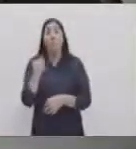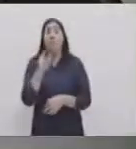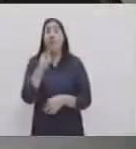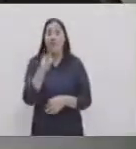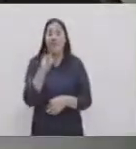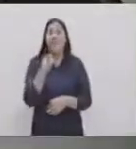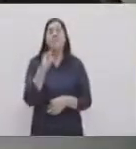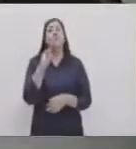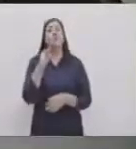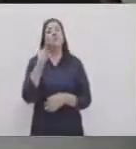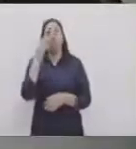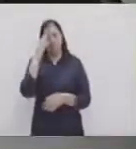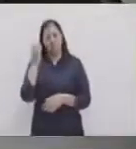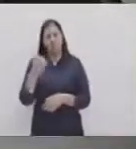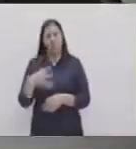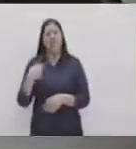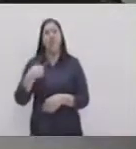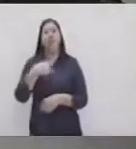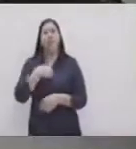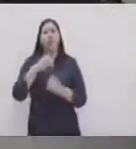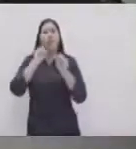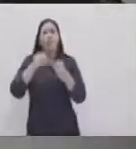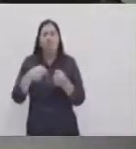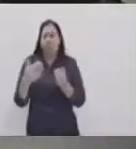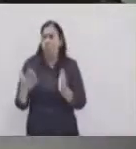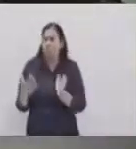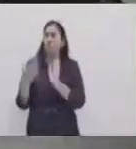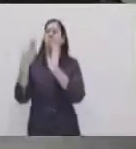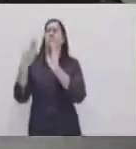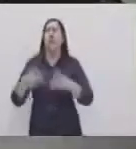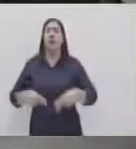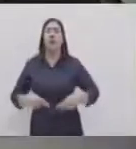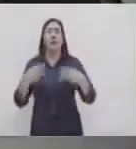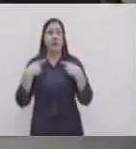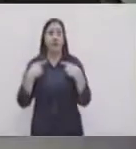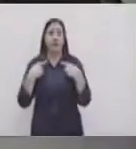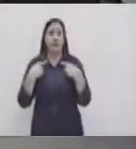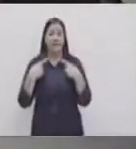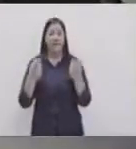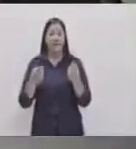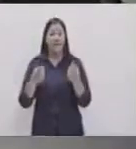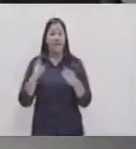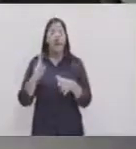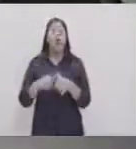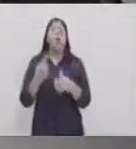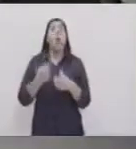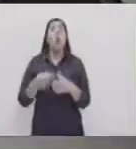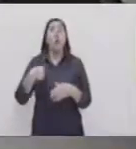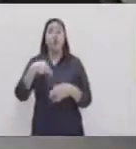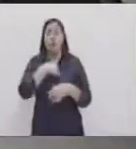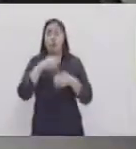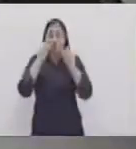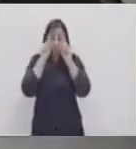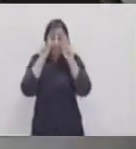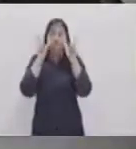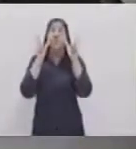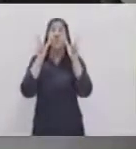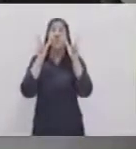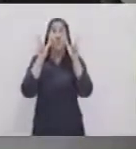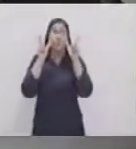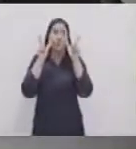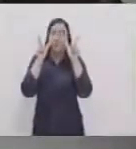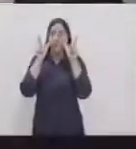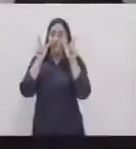esa es la capacidad para relacionarnos y enfrentarnos a la vida en los momentos de vigilia. Dígase vigilia cuando nosotros